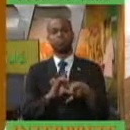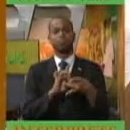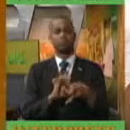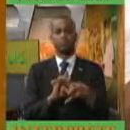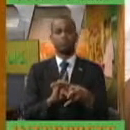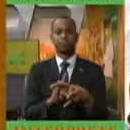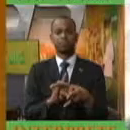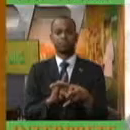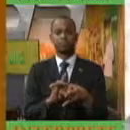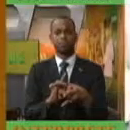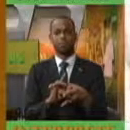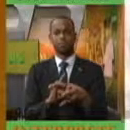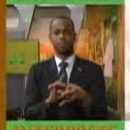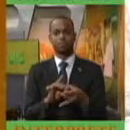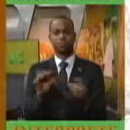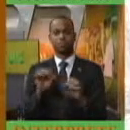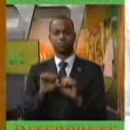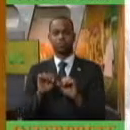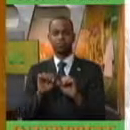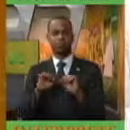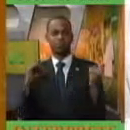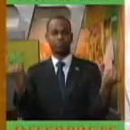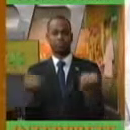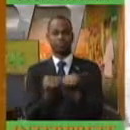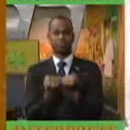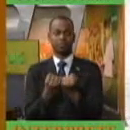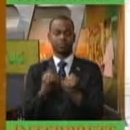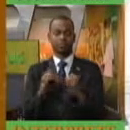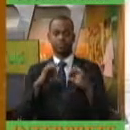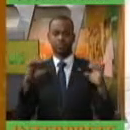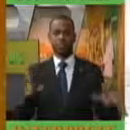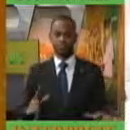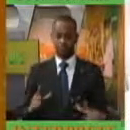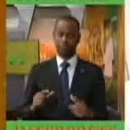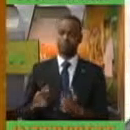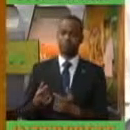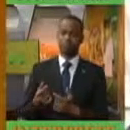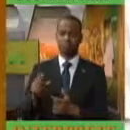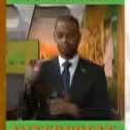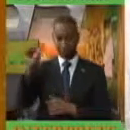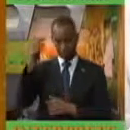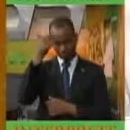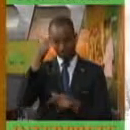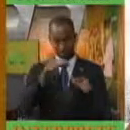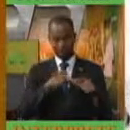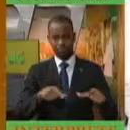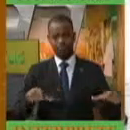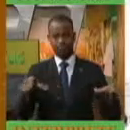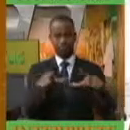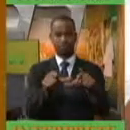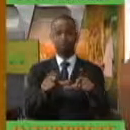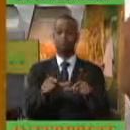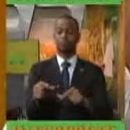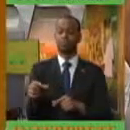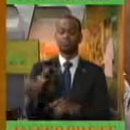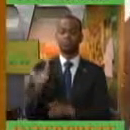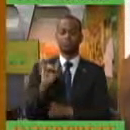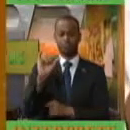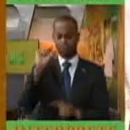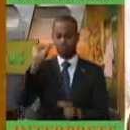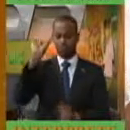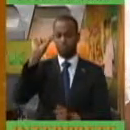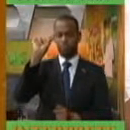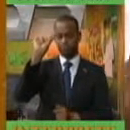entre la sociedad civil, Asodifimo Boca Chica, uh-huh. El gobierno local, el ayuntamiento uh-huh. y